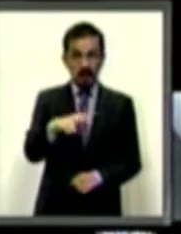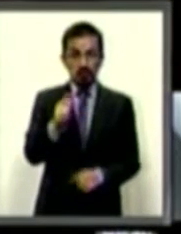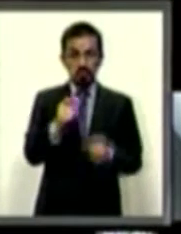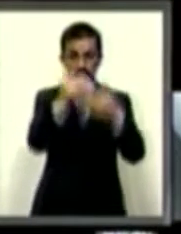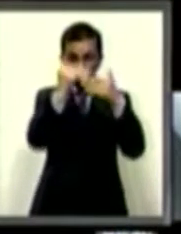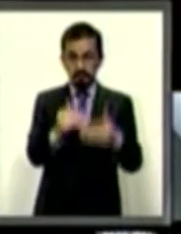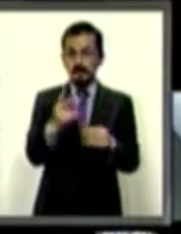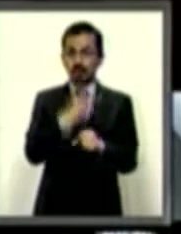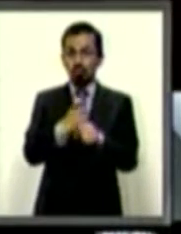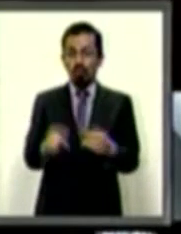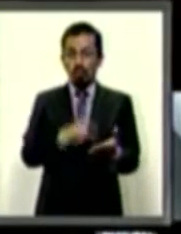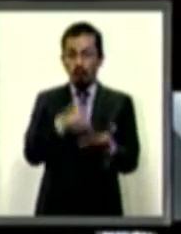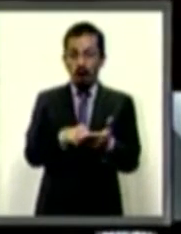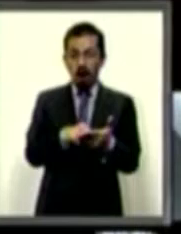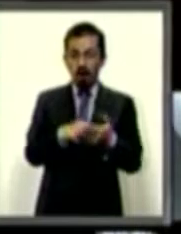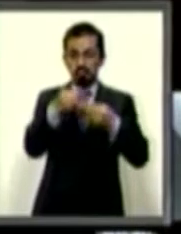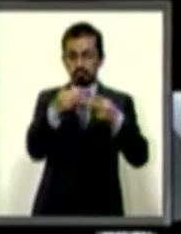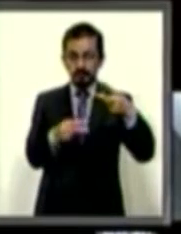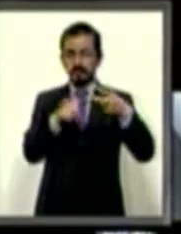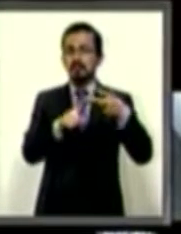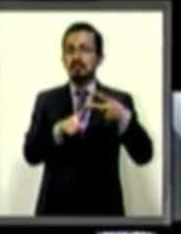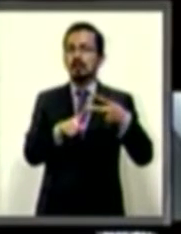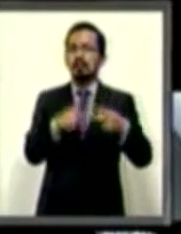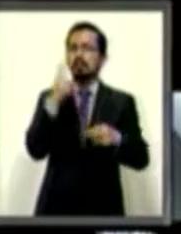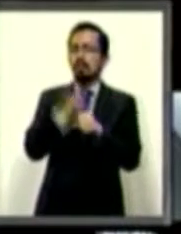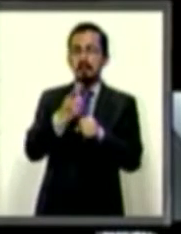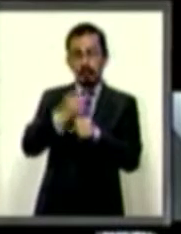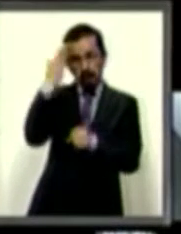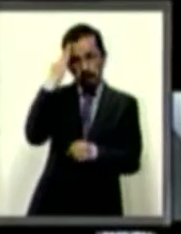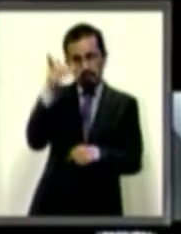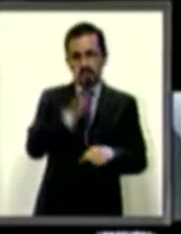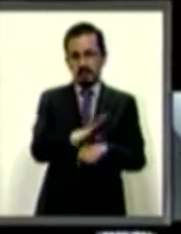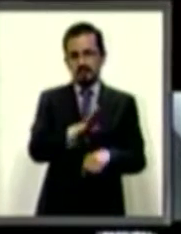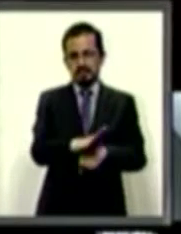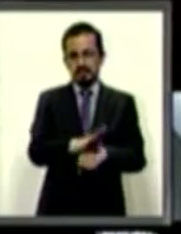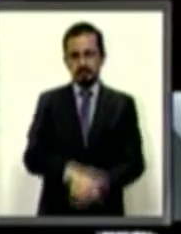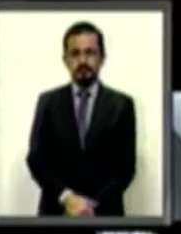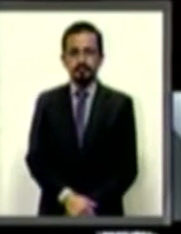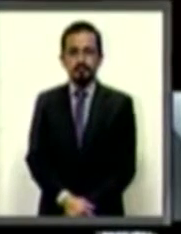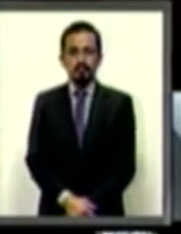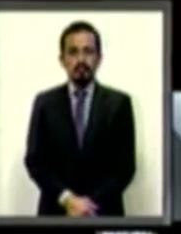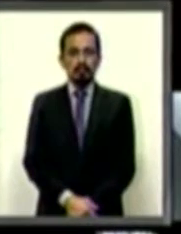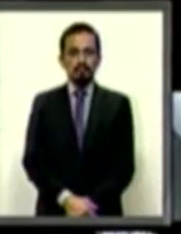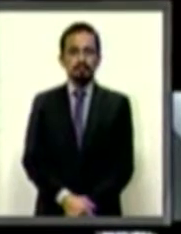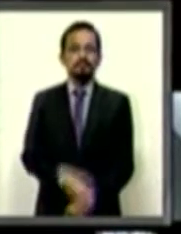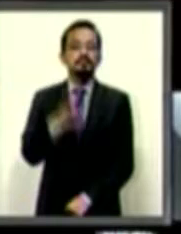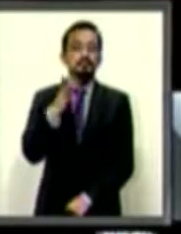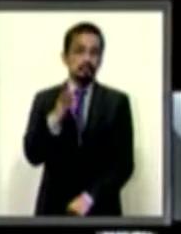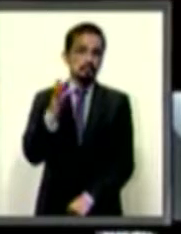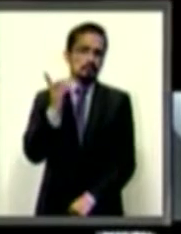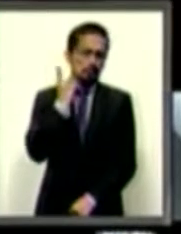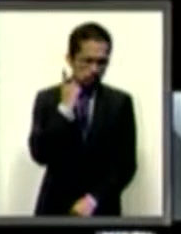en este tipo de crímenes solo después de Brasil. Las y los legisladores